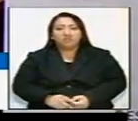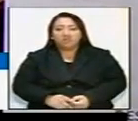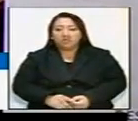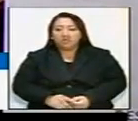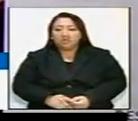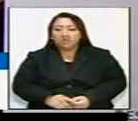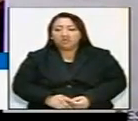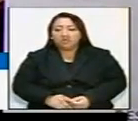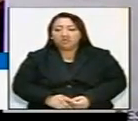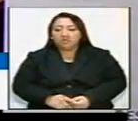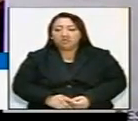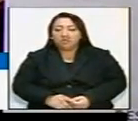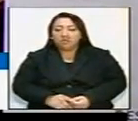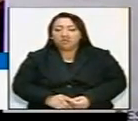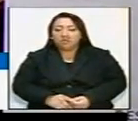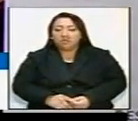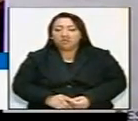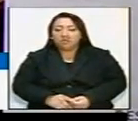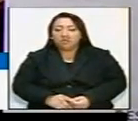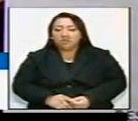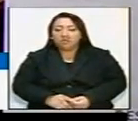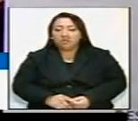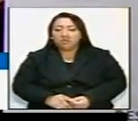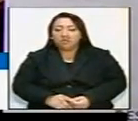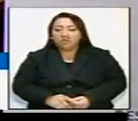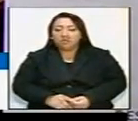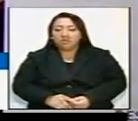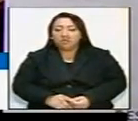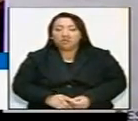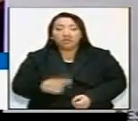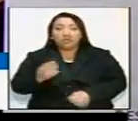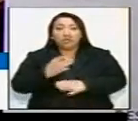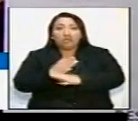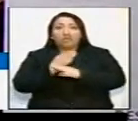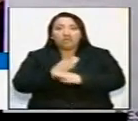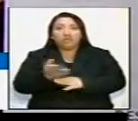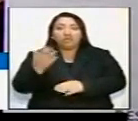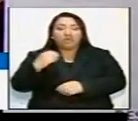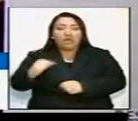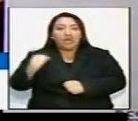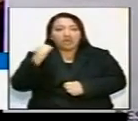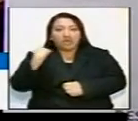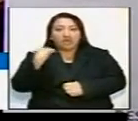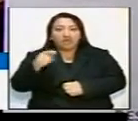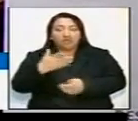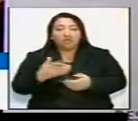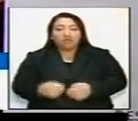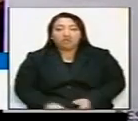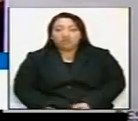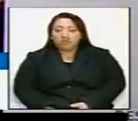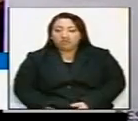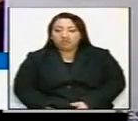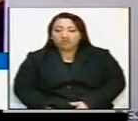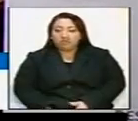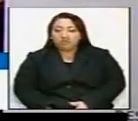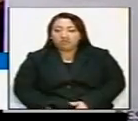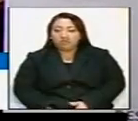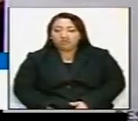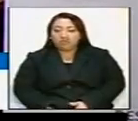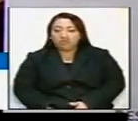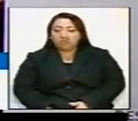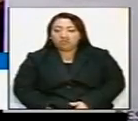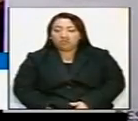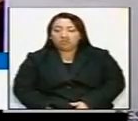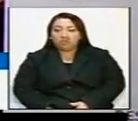órdenes antiguas, y solamente los defensores van a ganar de estas nuevas reformas. Y esto